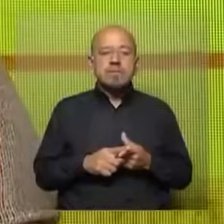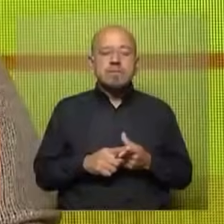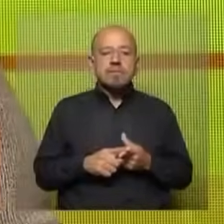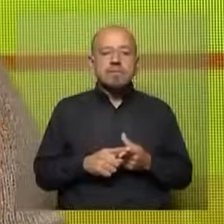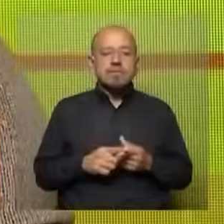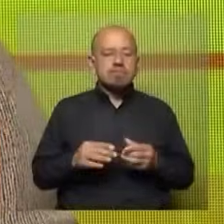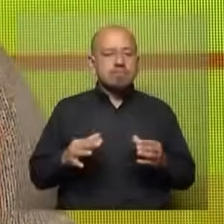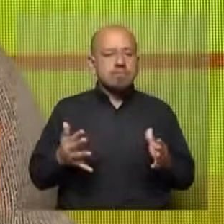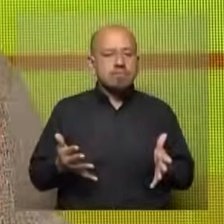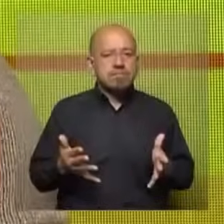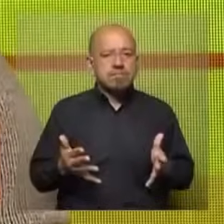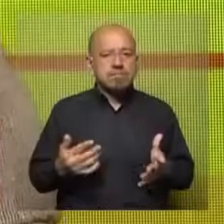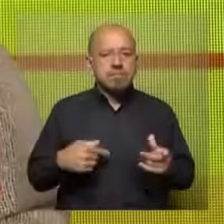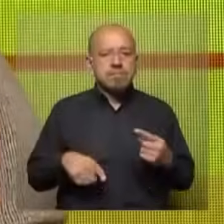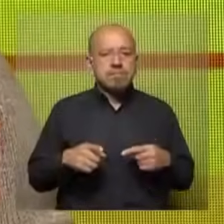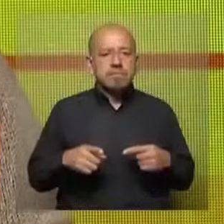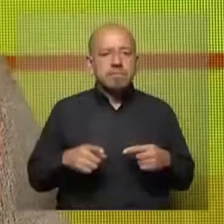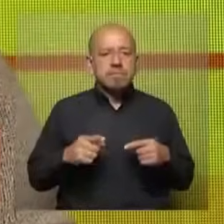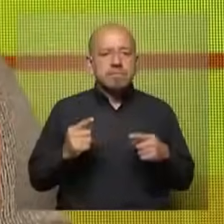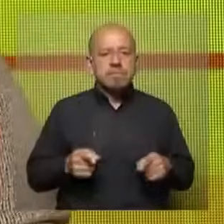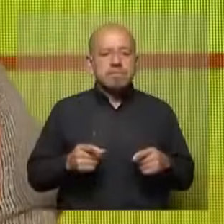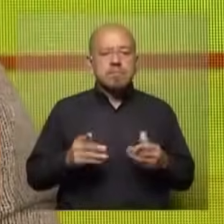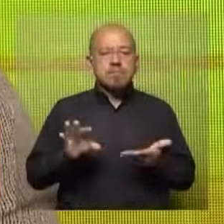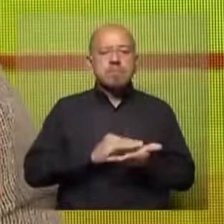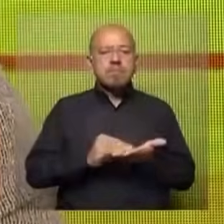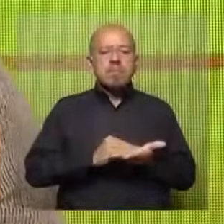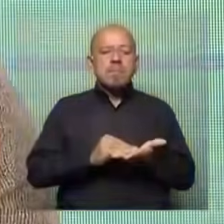¿Qué medida de mes tenían esta administración